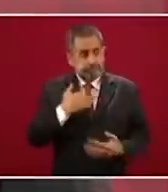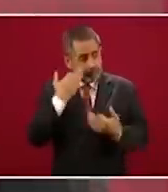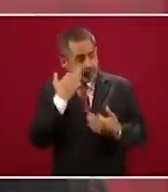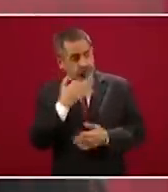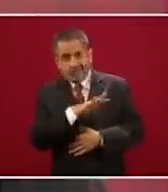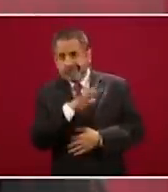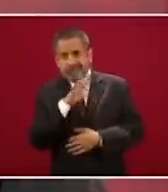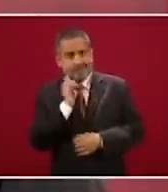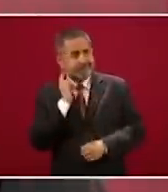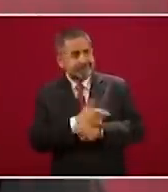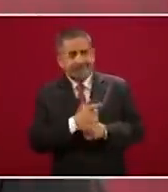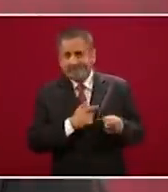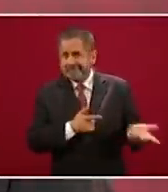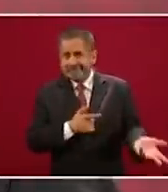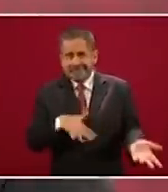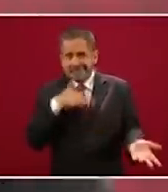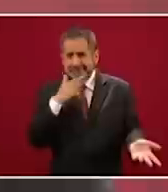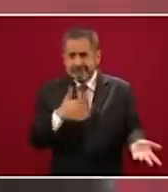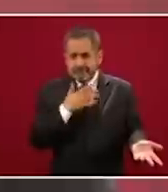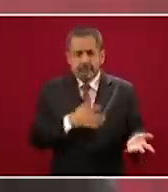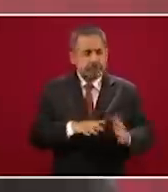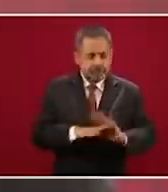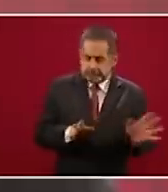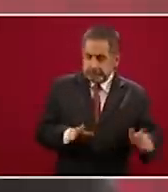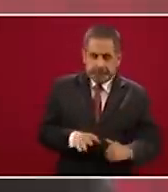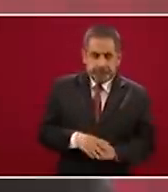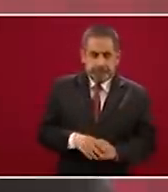evidentes que